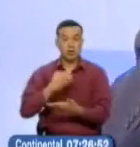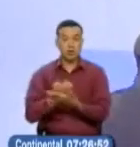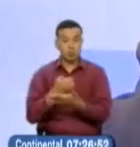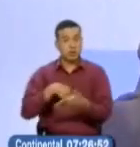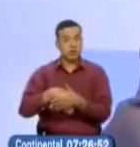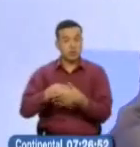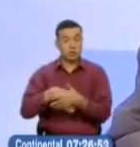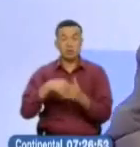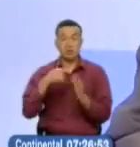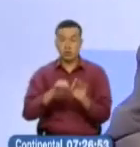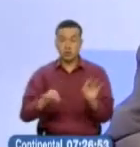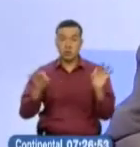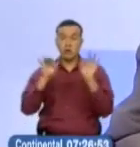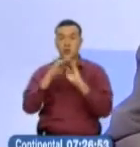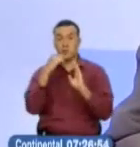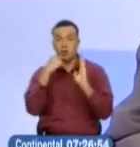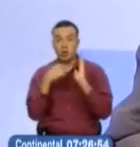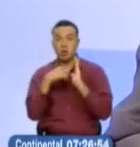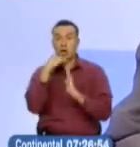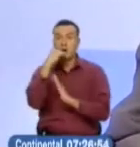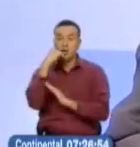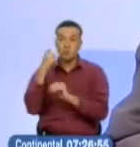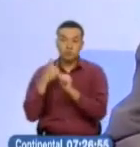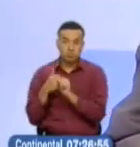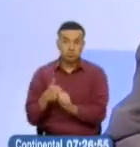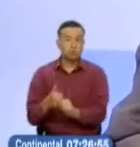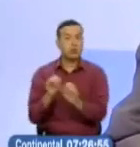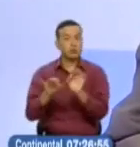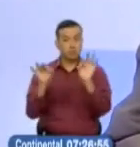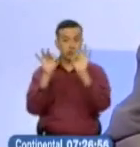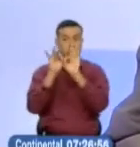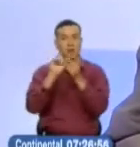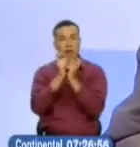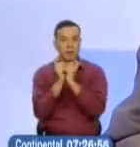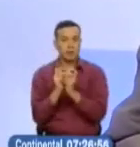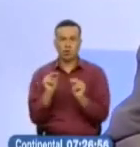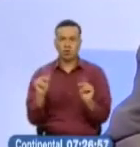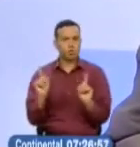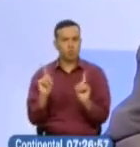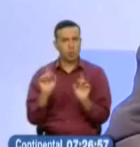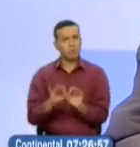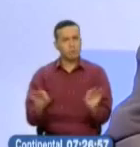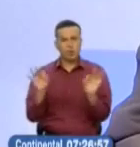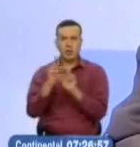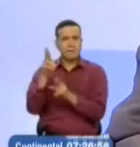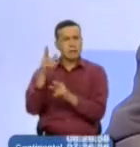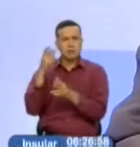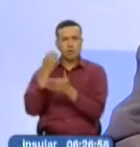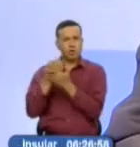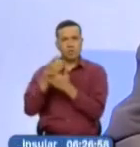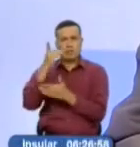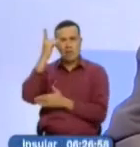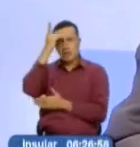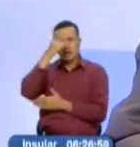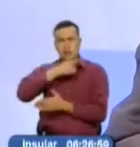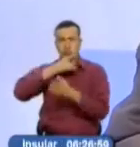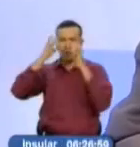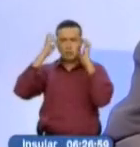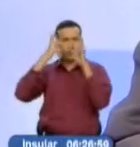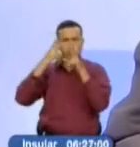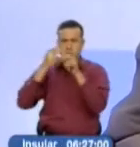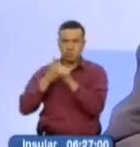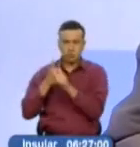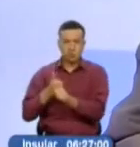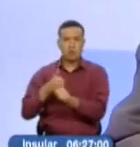necesidad En todo caso de tener políticas constantes de política económica para forcer en la inversión y la